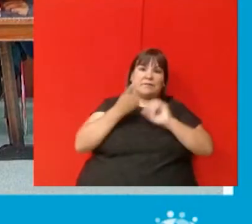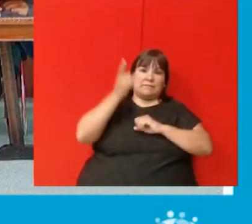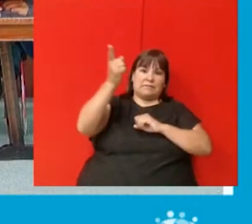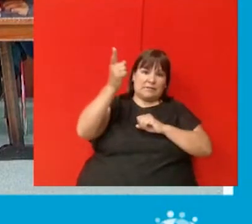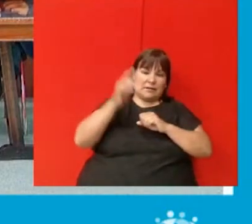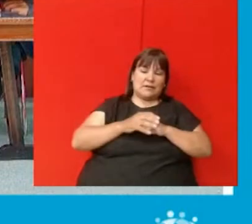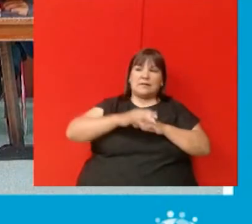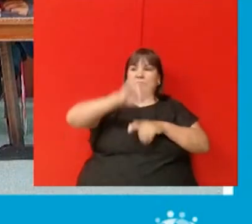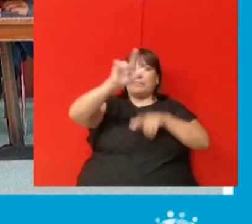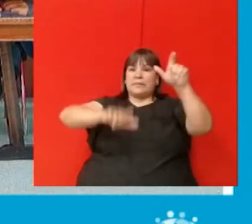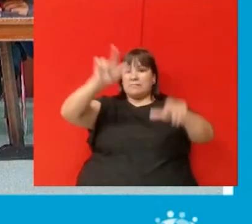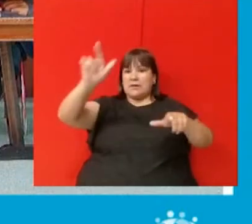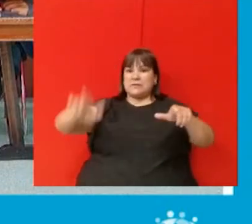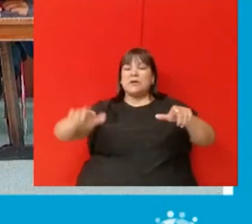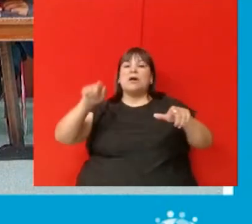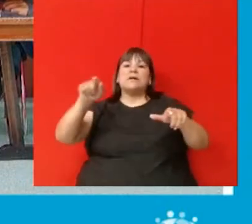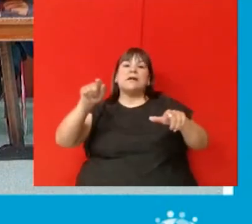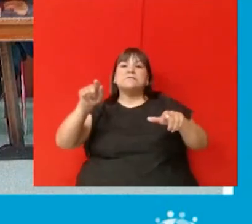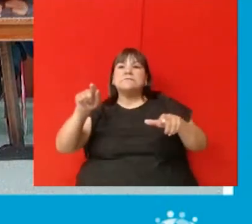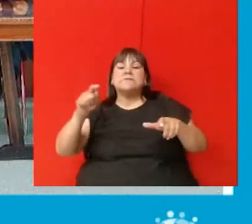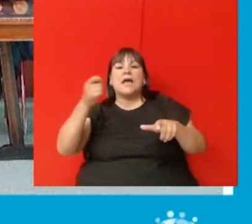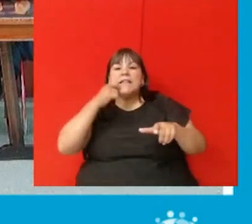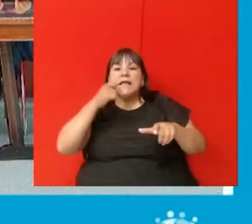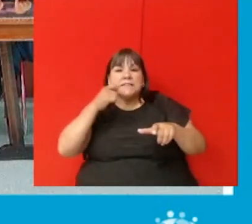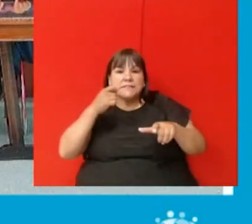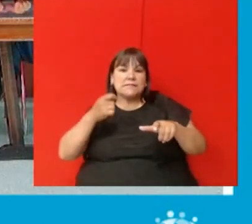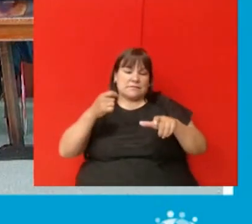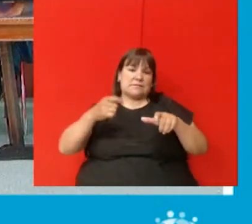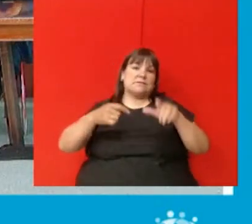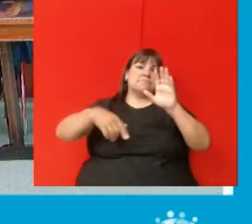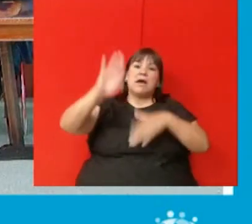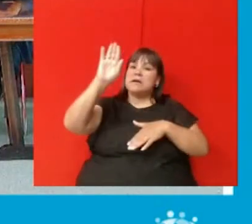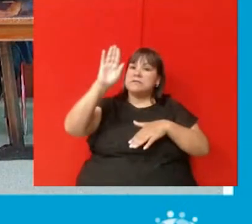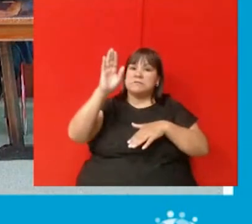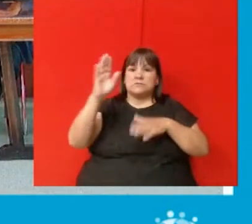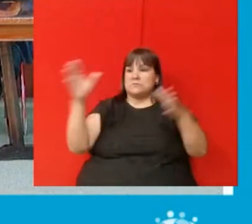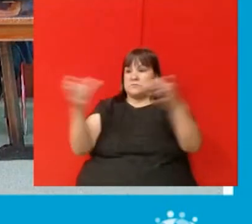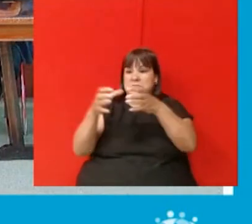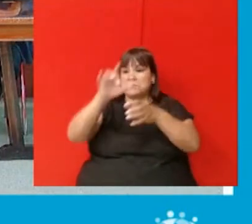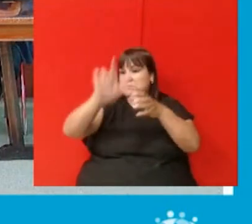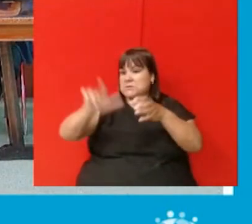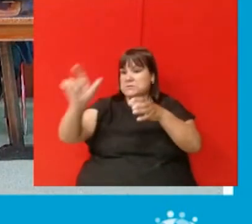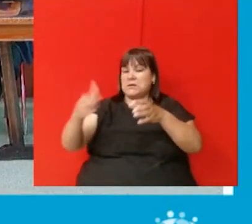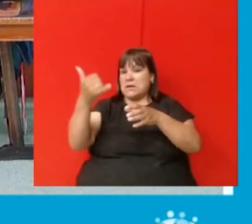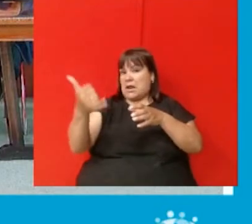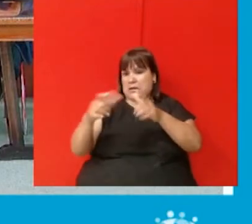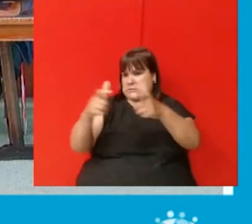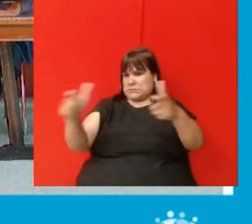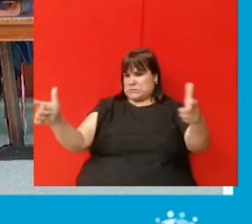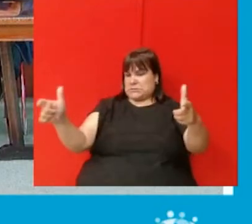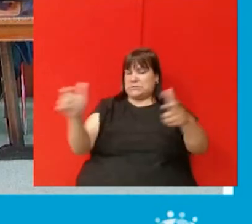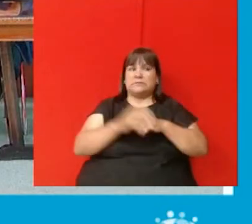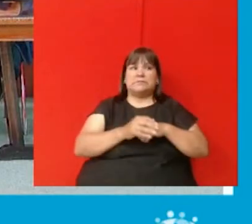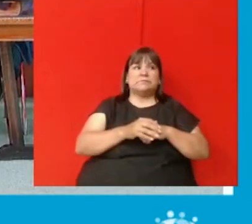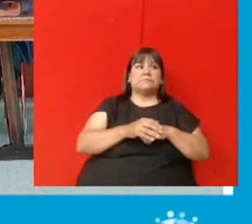de Latinoamérica y Caribe, y donde obviamente para aprender